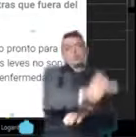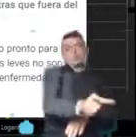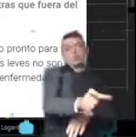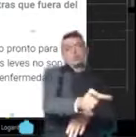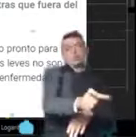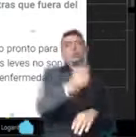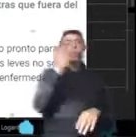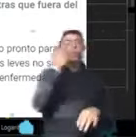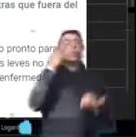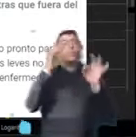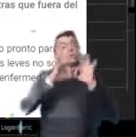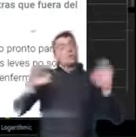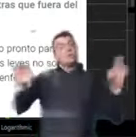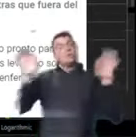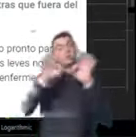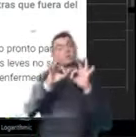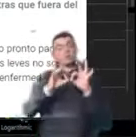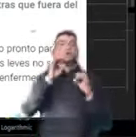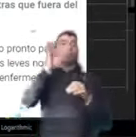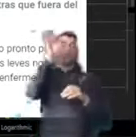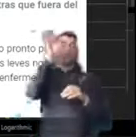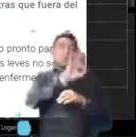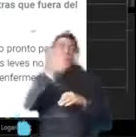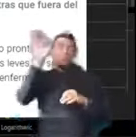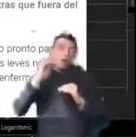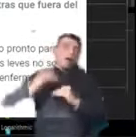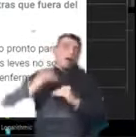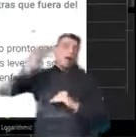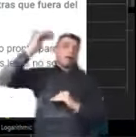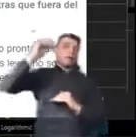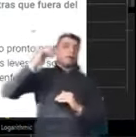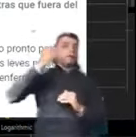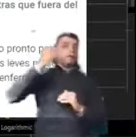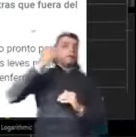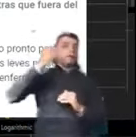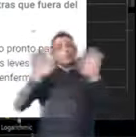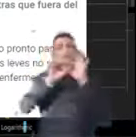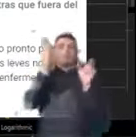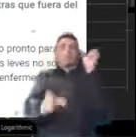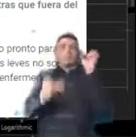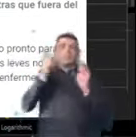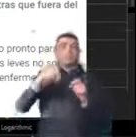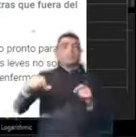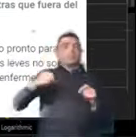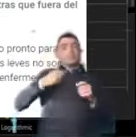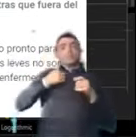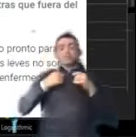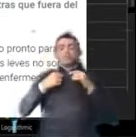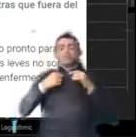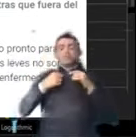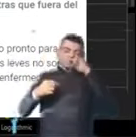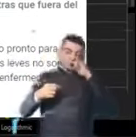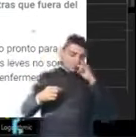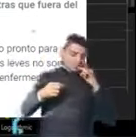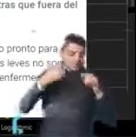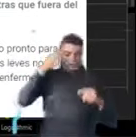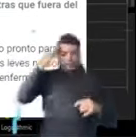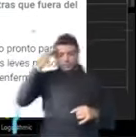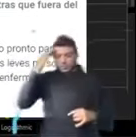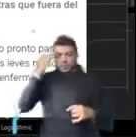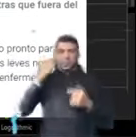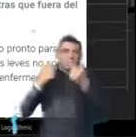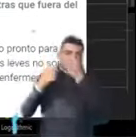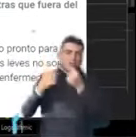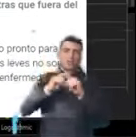tan alta, pero es importante que las personas que tienen sintomatología respiratoria, personas que tienen gripa, etcétera, sí ojalá se queden en sus